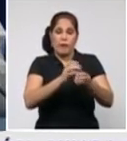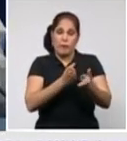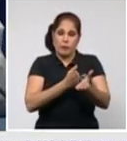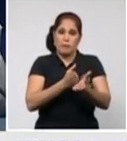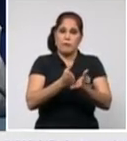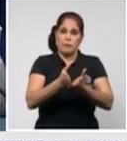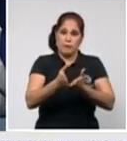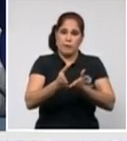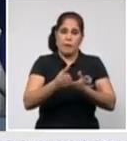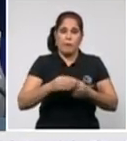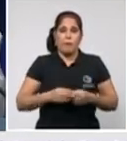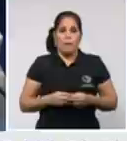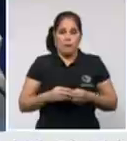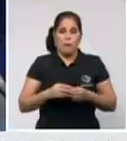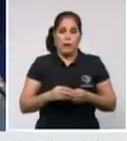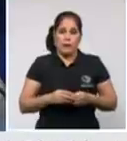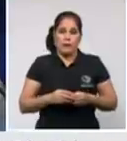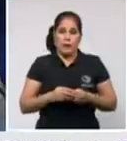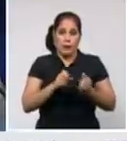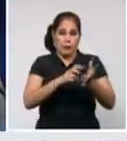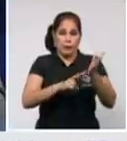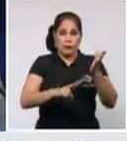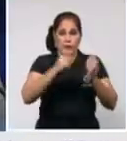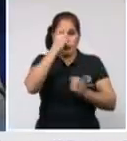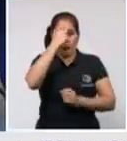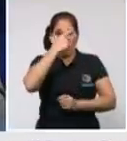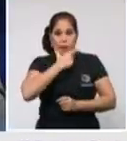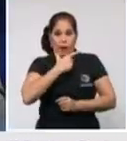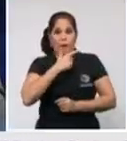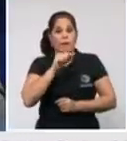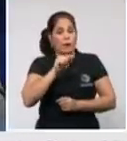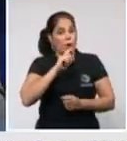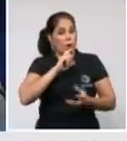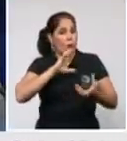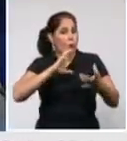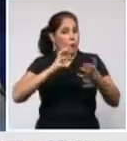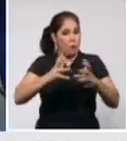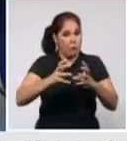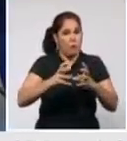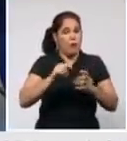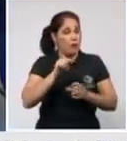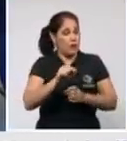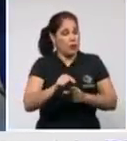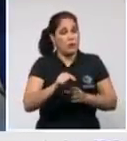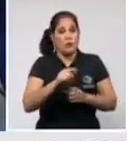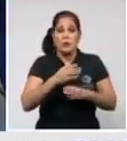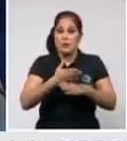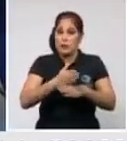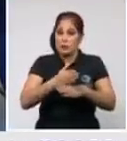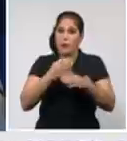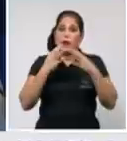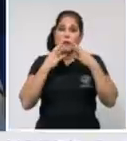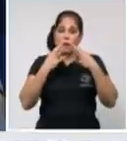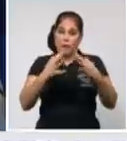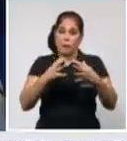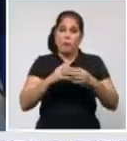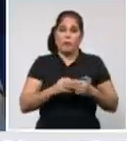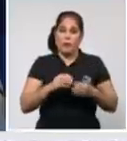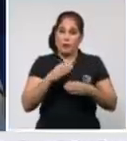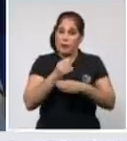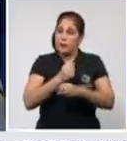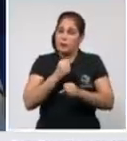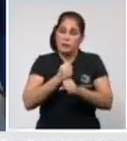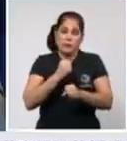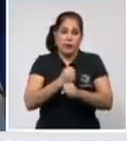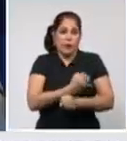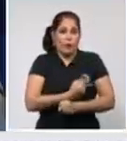mantiene la provincia de Ciego de Ávila con una complejidad. De hecho, eso hace que se esté trabajando muy duro allí,